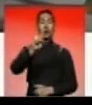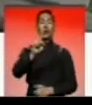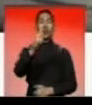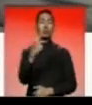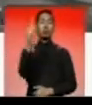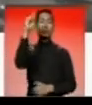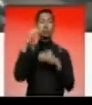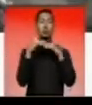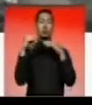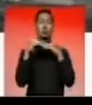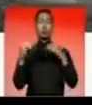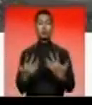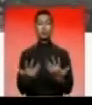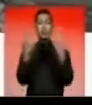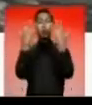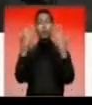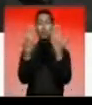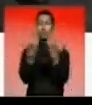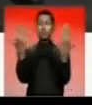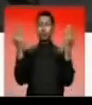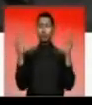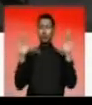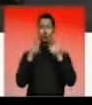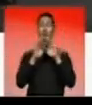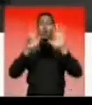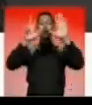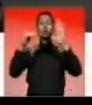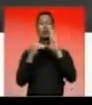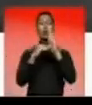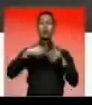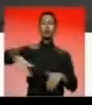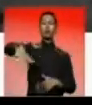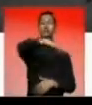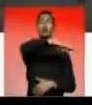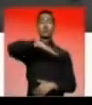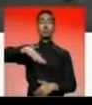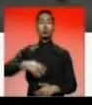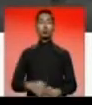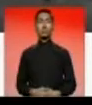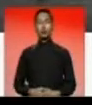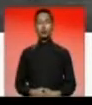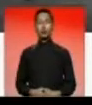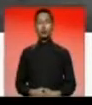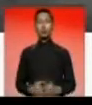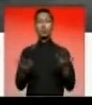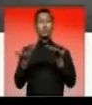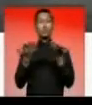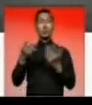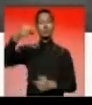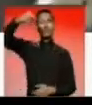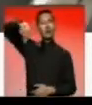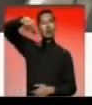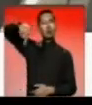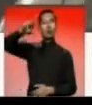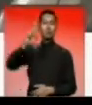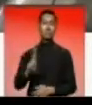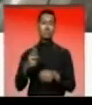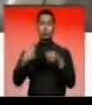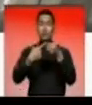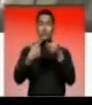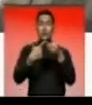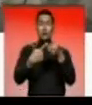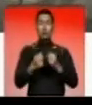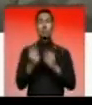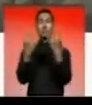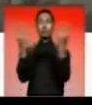dólares, esta es una obra que ocupa un poco más de 8.000 metros cuadrados. Ubicado en Quitumbe, es el segundo complejo judicial de